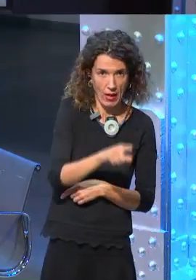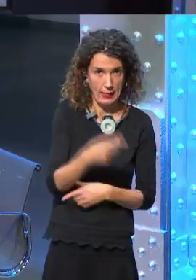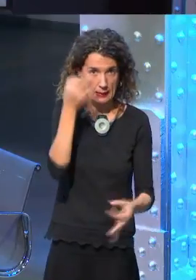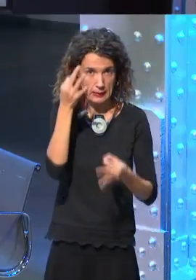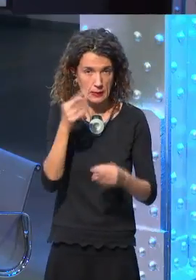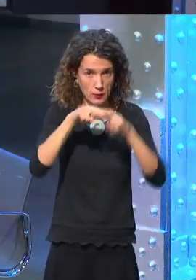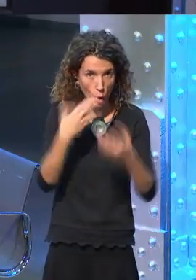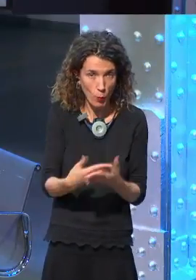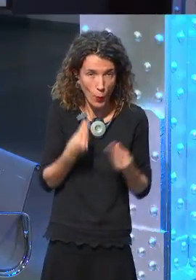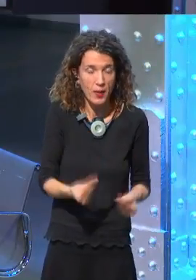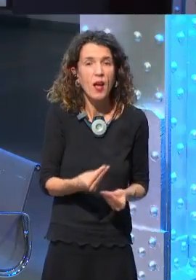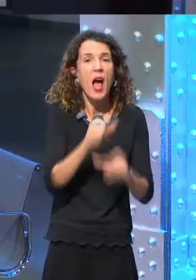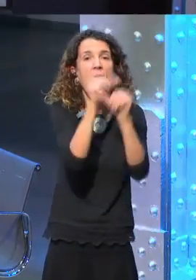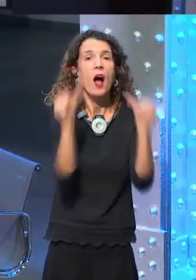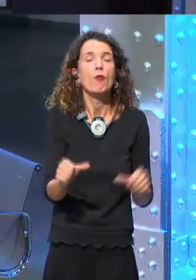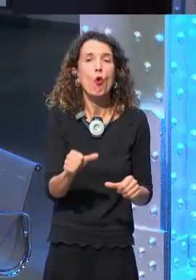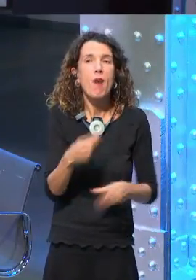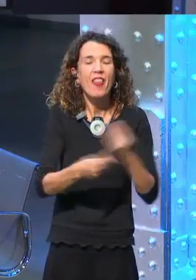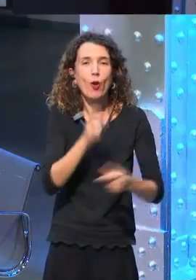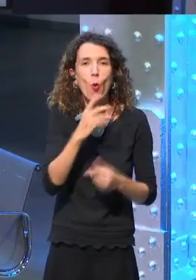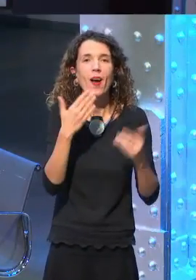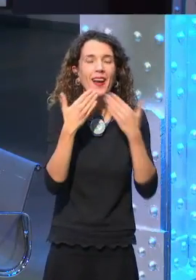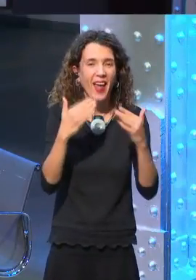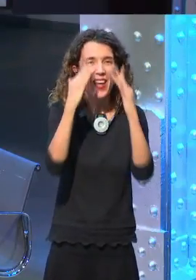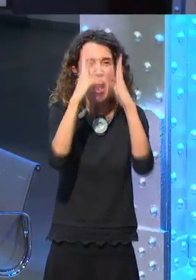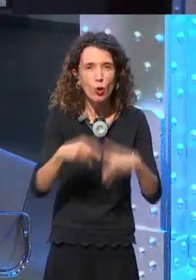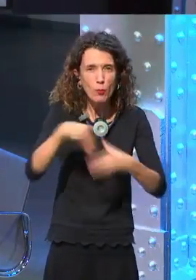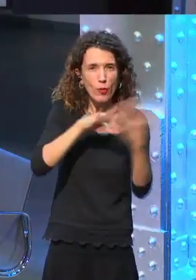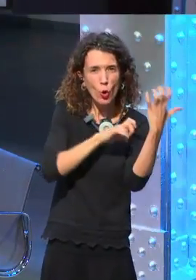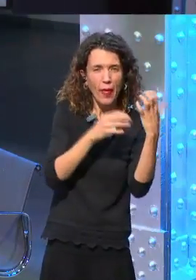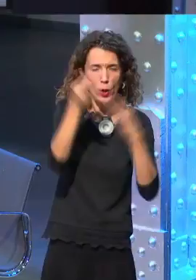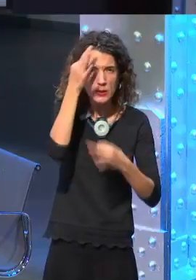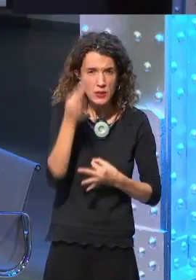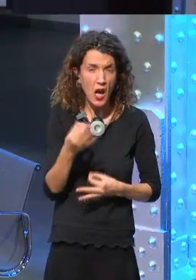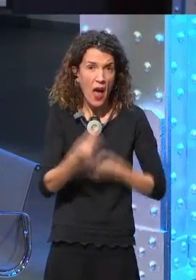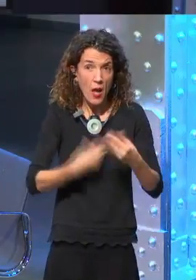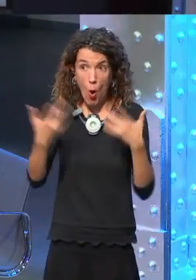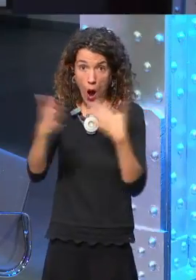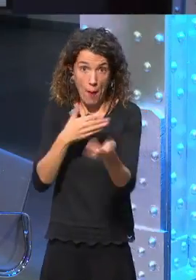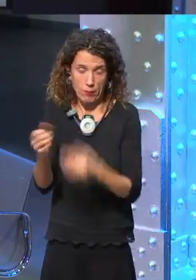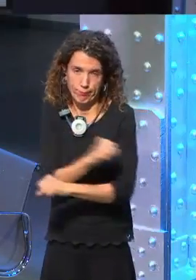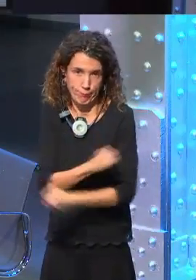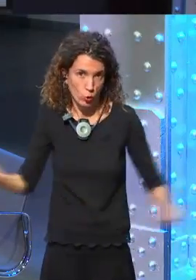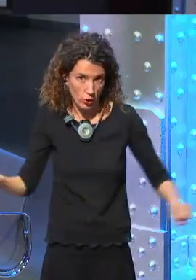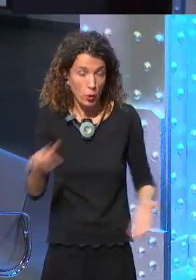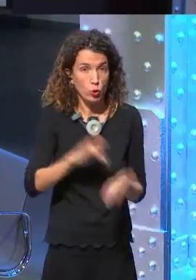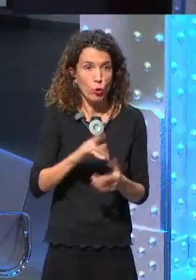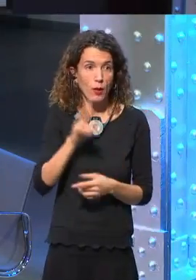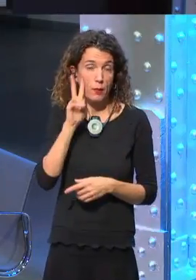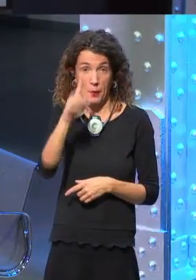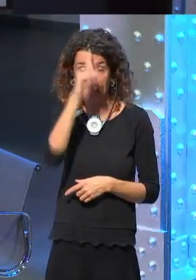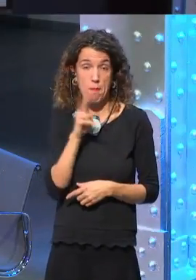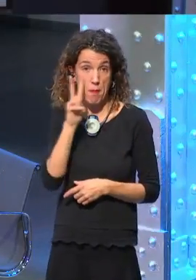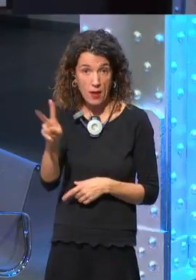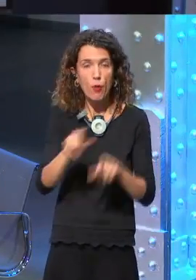Esto solamente se puede hacer mediante algoritmos computacionales. Es imposible hacerlo a mano. Este es el aspecto que tiene.